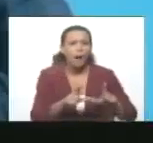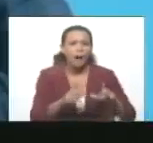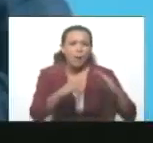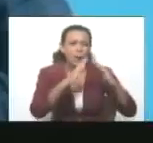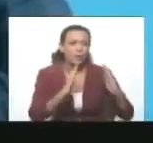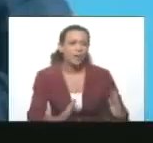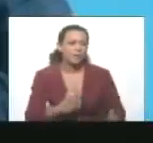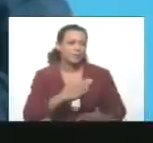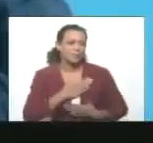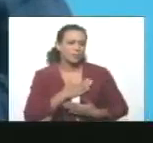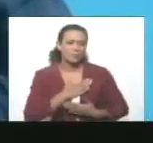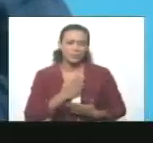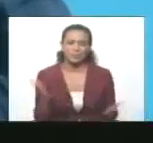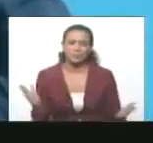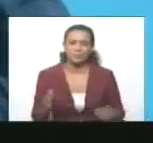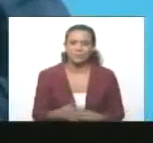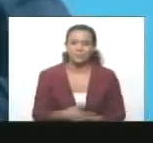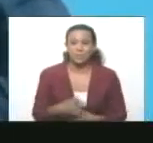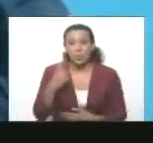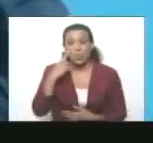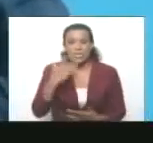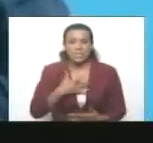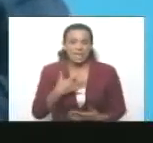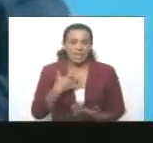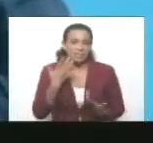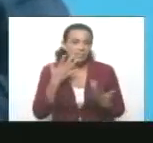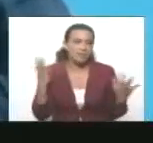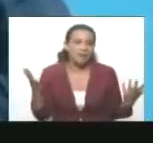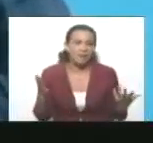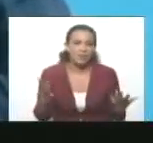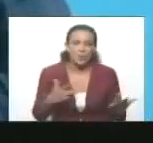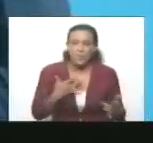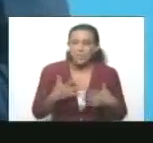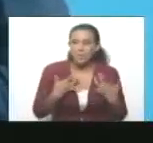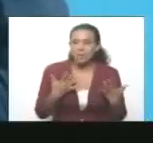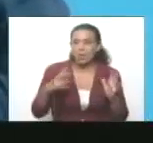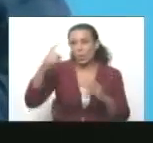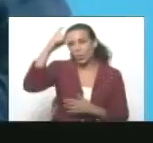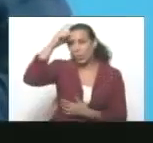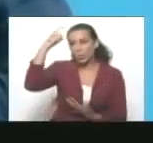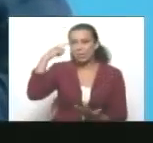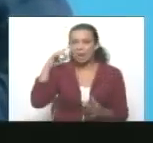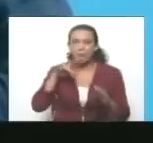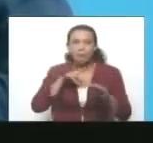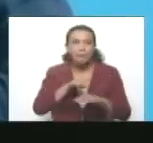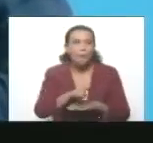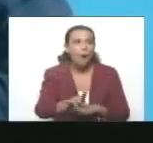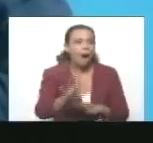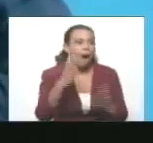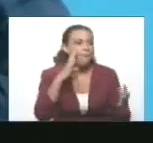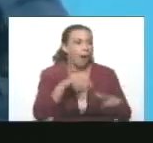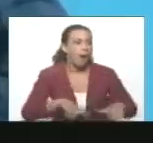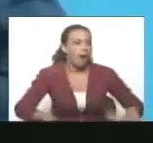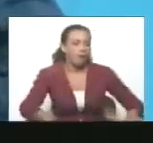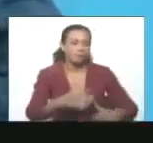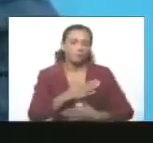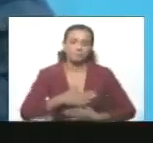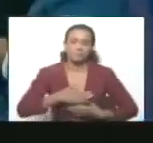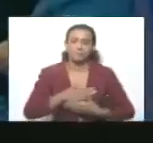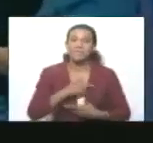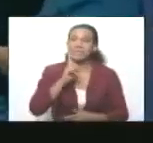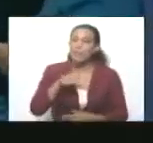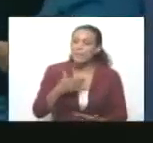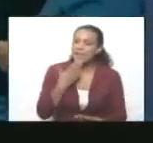turco. Fui turco en otra vida. Porque yo me siento en Turquía feliz. Señor presidente, ante todo quiero darle